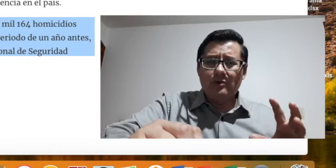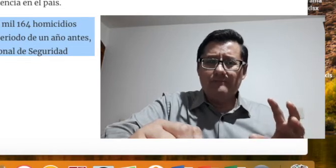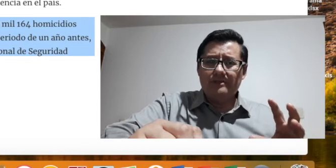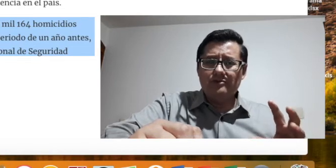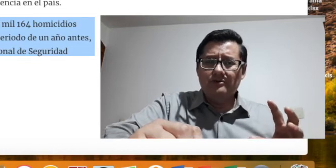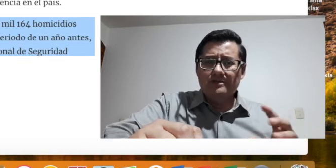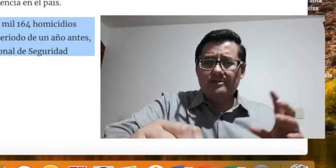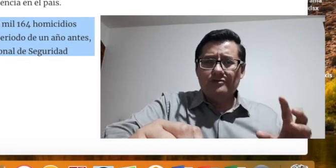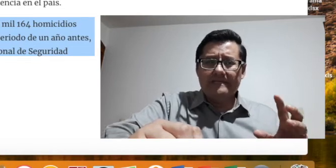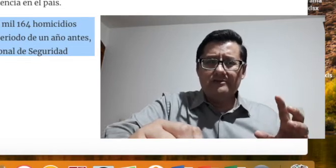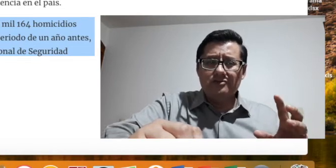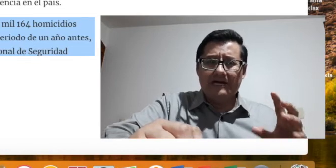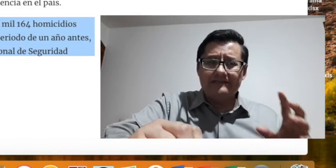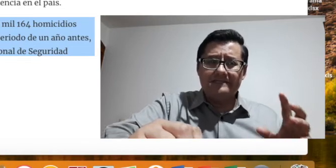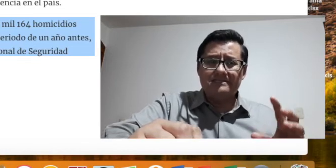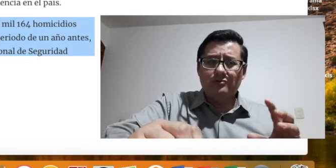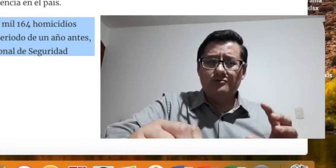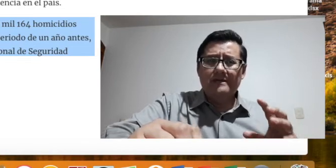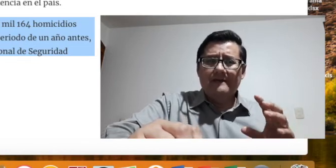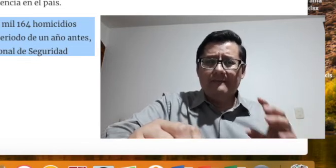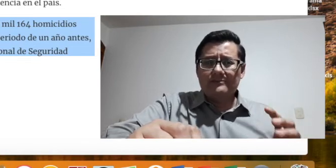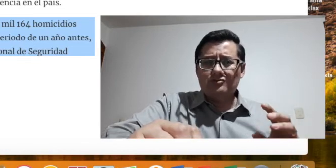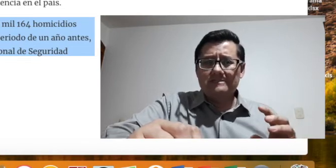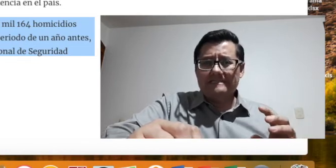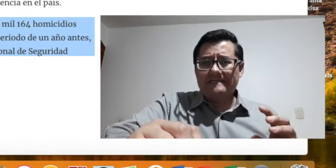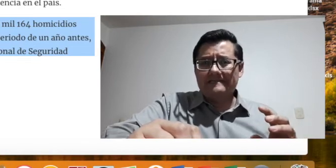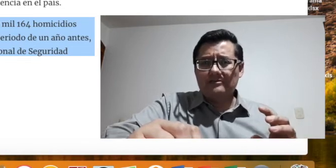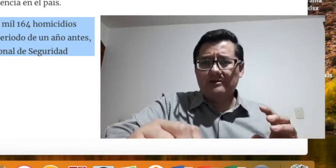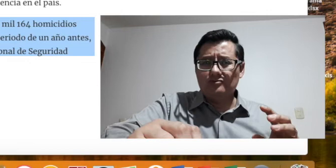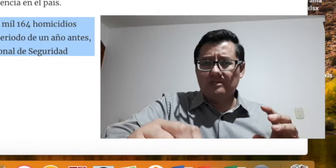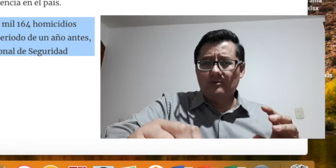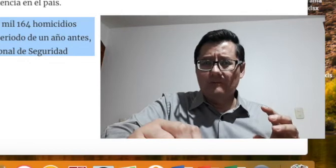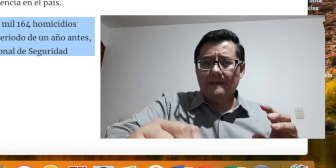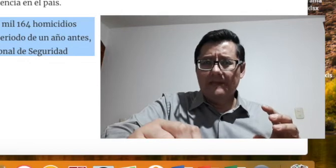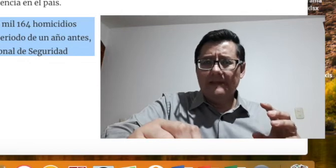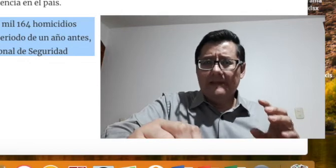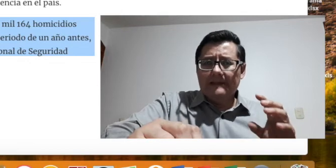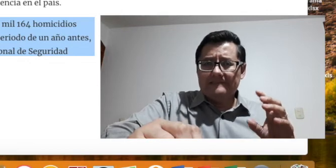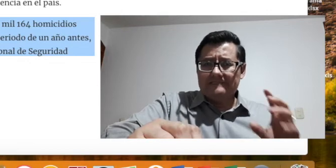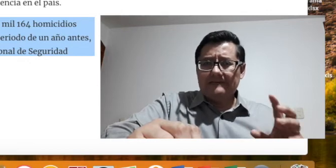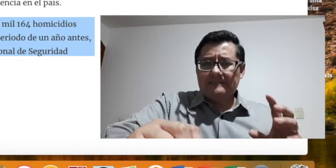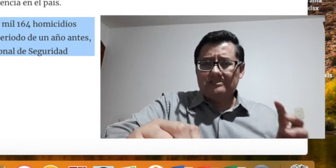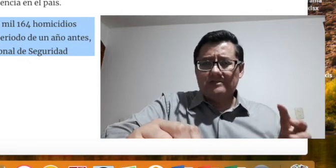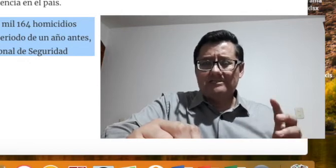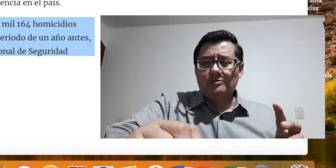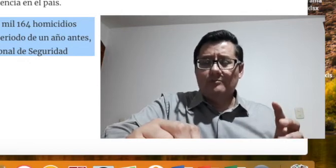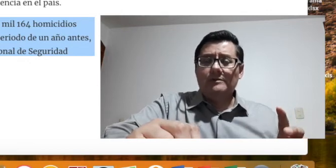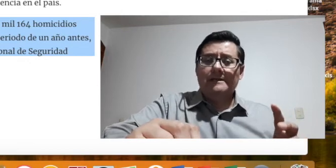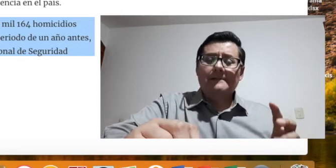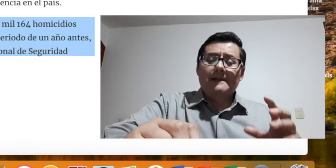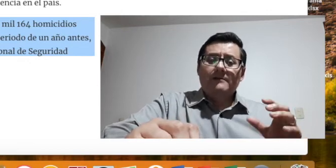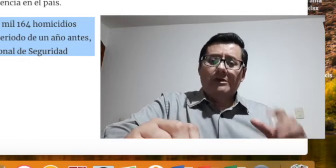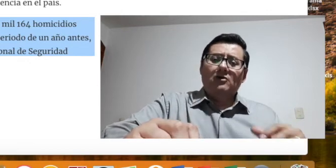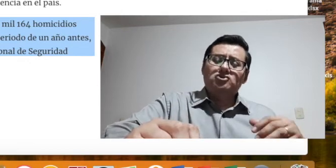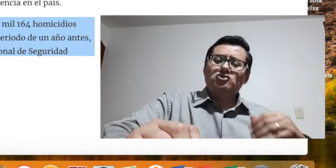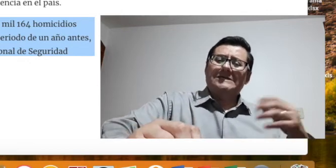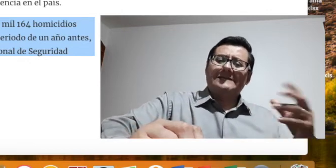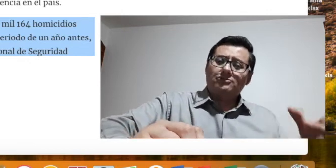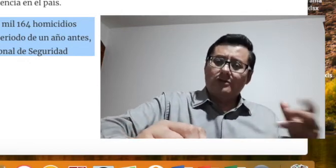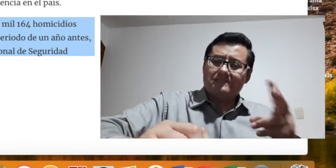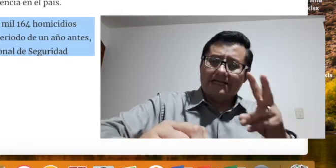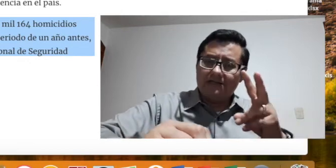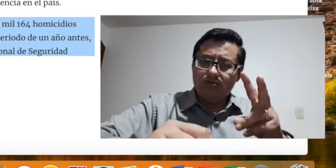16.625 de igual periodo de un año antes, según datos del Secretario Ejecutivo del Sistema Nacional de Seguridad Pública. Bueno,